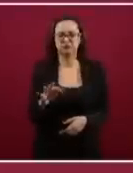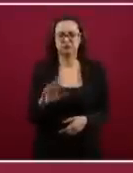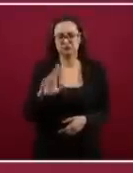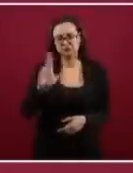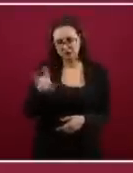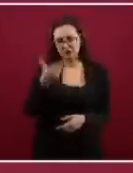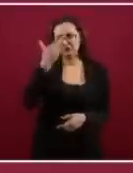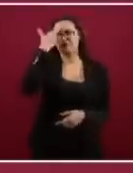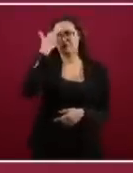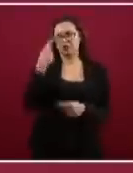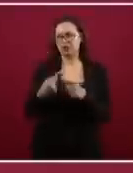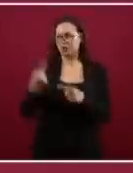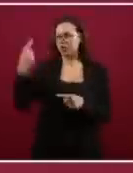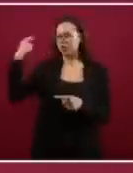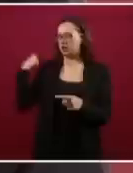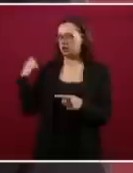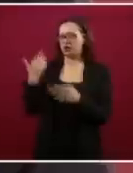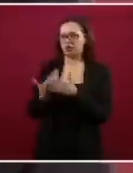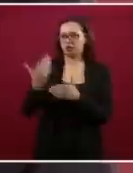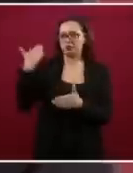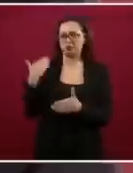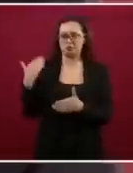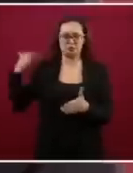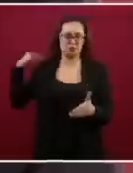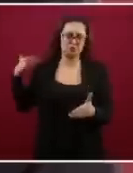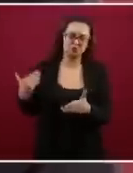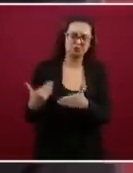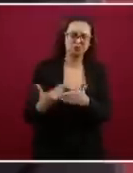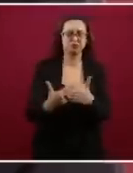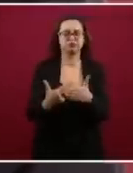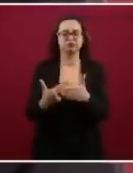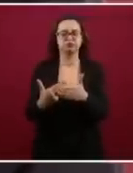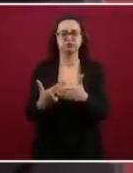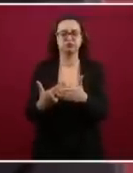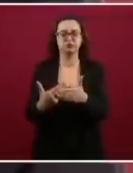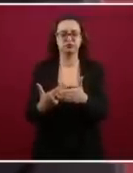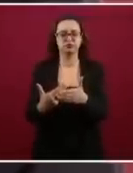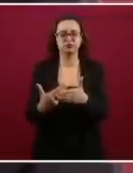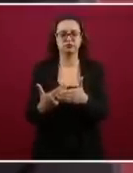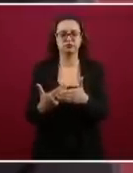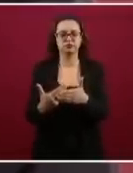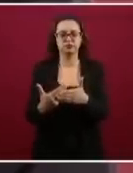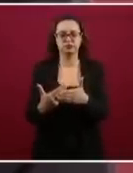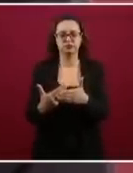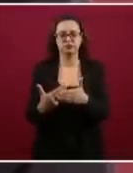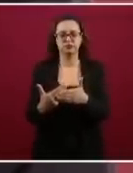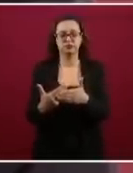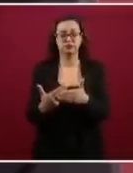recordar de dónde venimos, nuestra historia, y